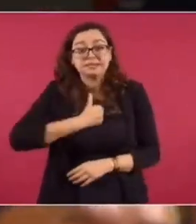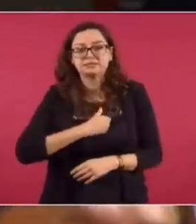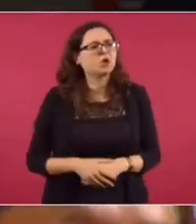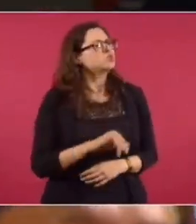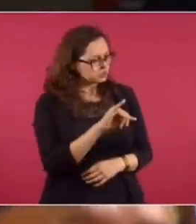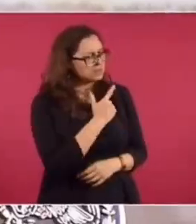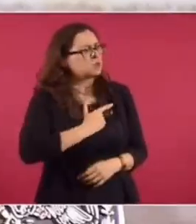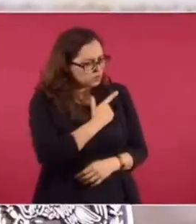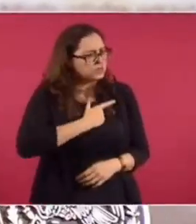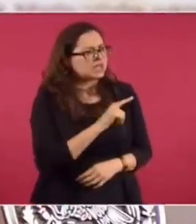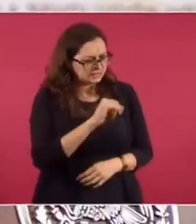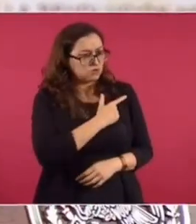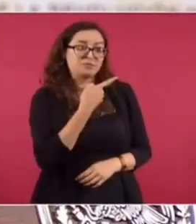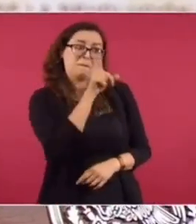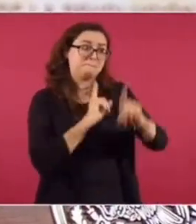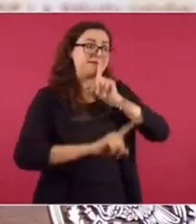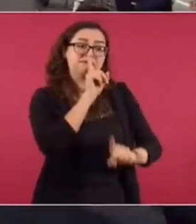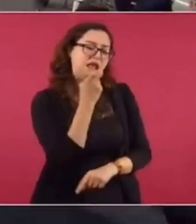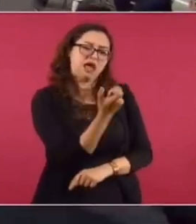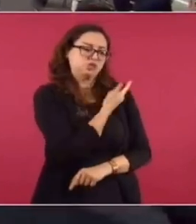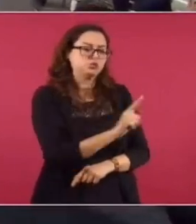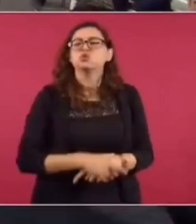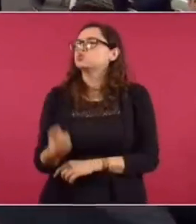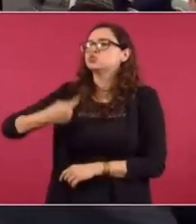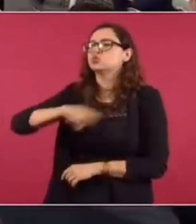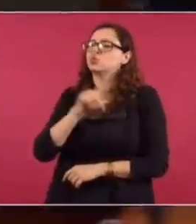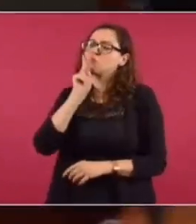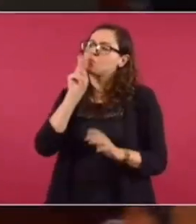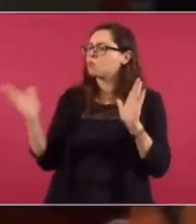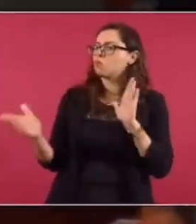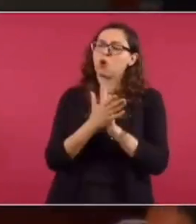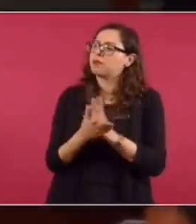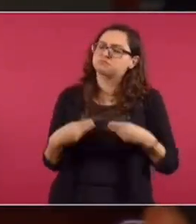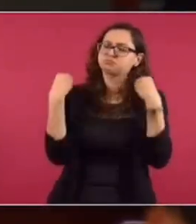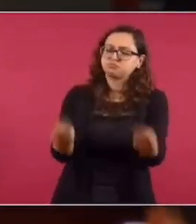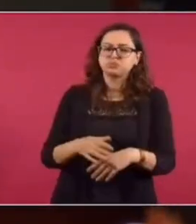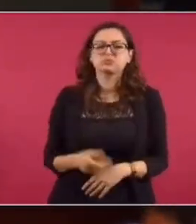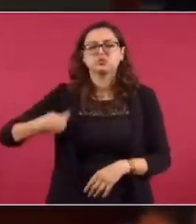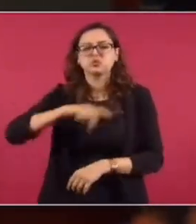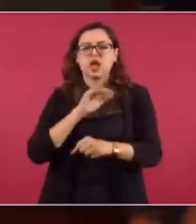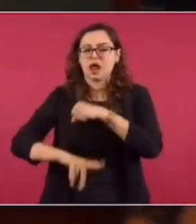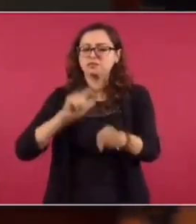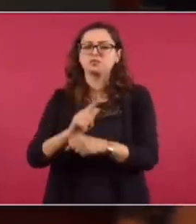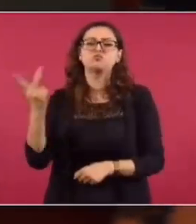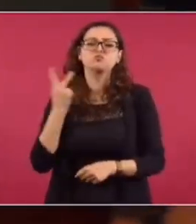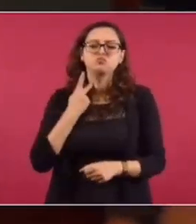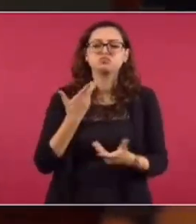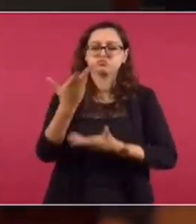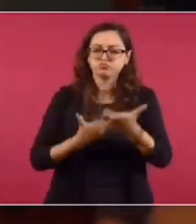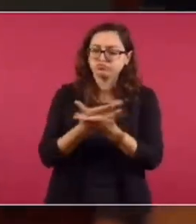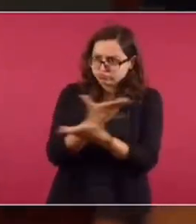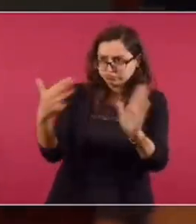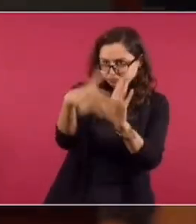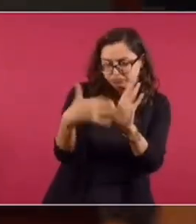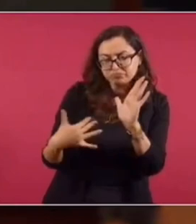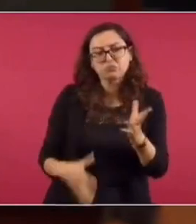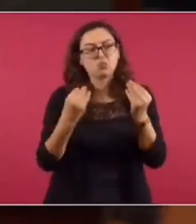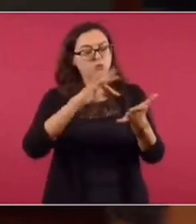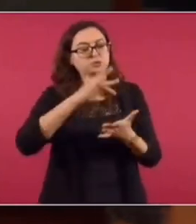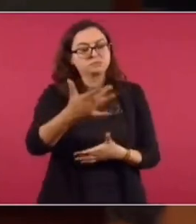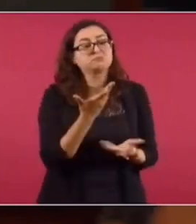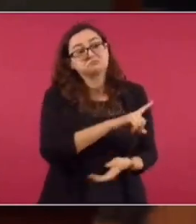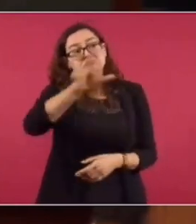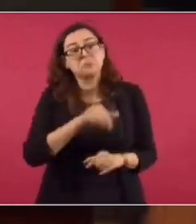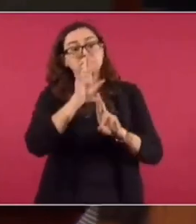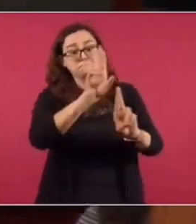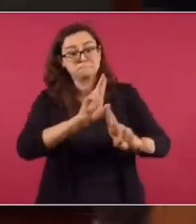publicamos... No, no, no, si me gusta, lo que no me gusta es la calumnia. De todo lo que publicamos tenemos pruebas que con muchísimo gusto le vamos a compartir. En Animal Político trabajamos para las y los lectores. Muchísimas gracias por el espacio y